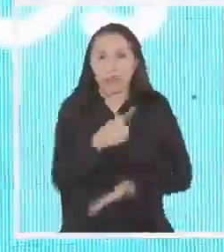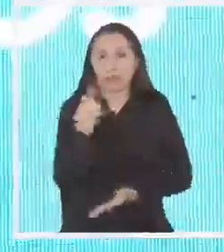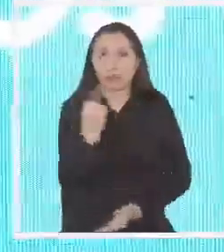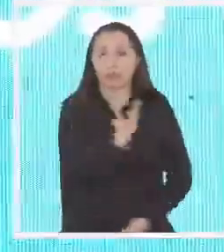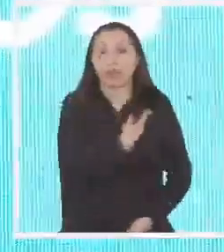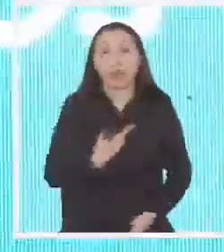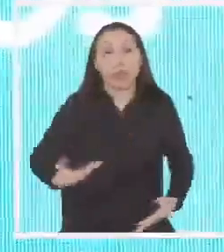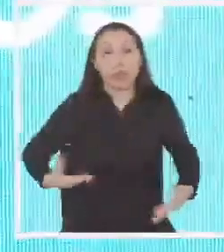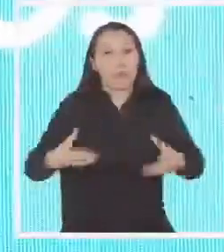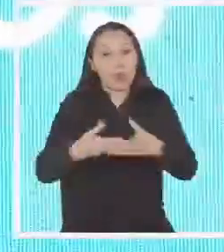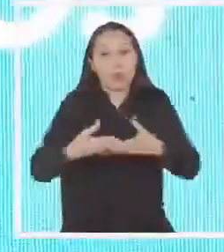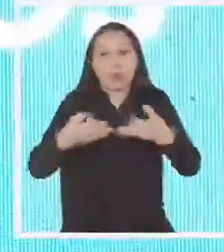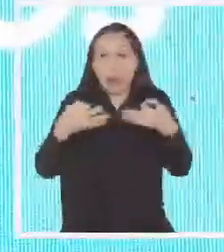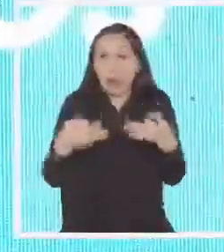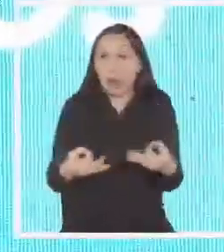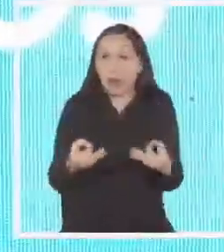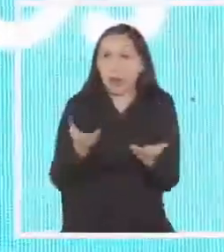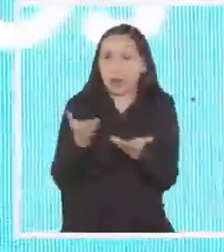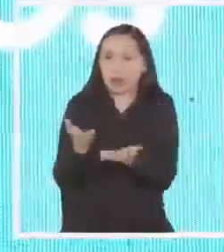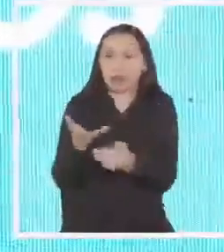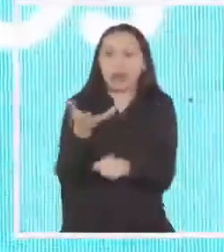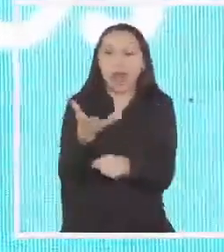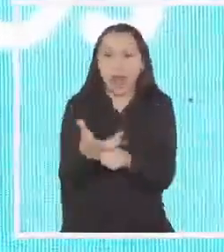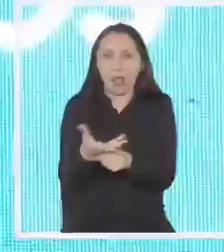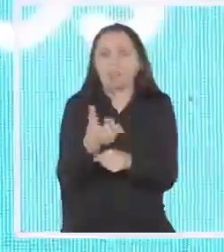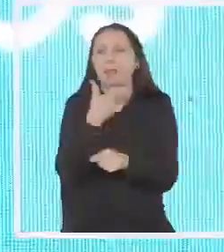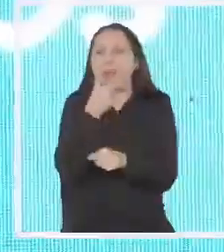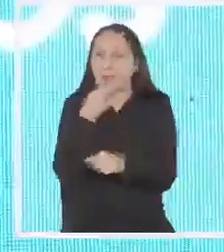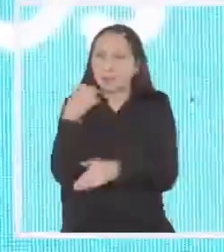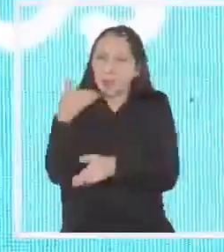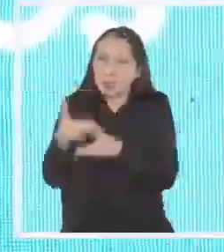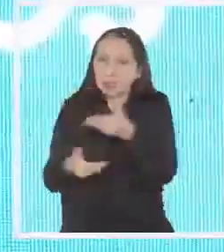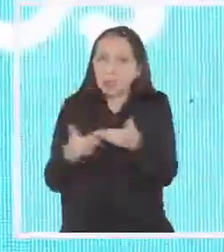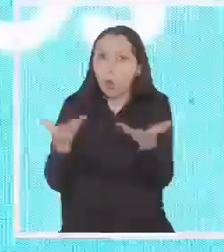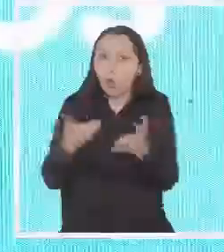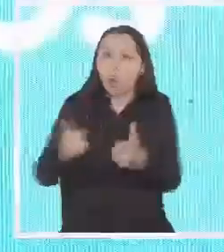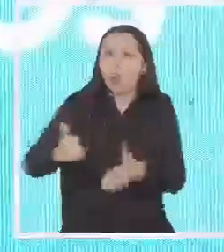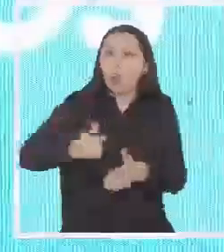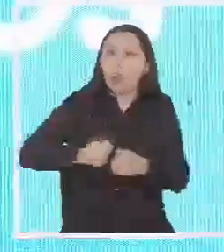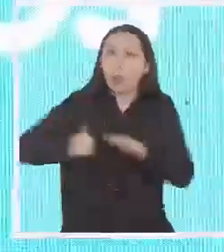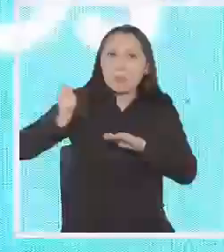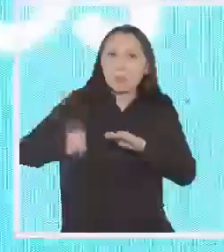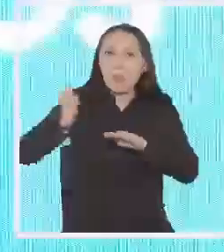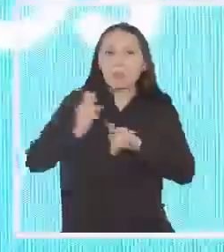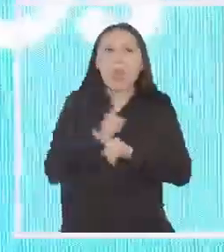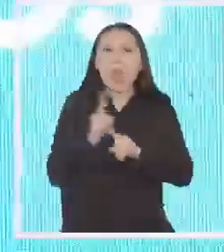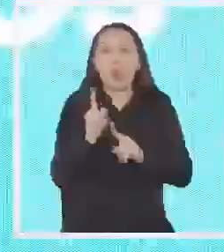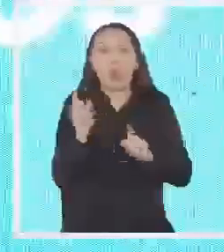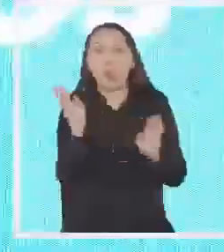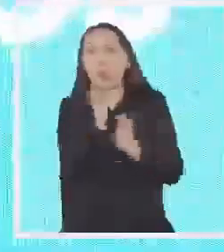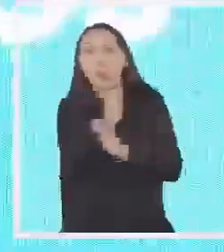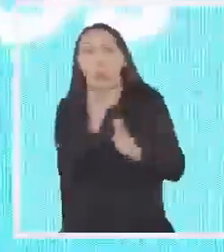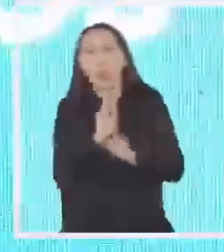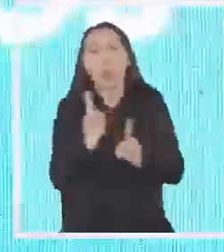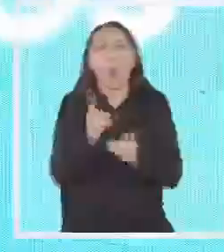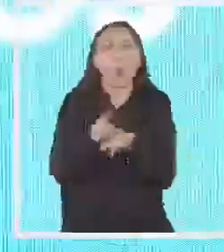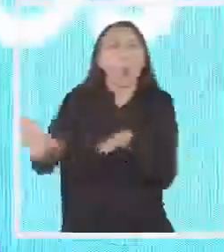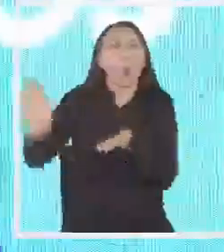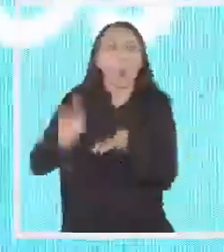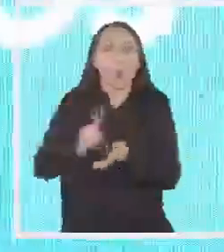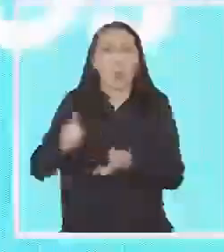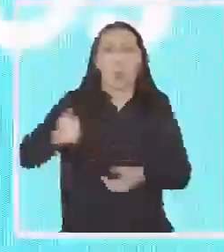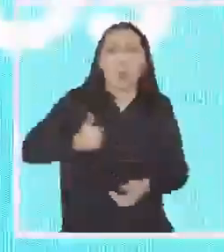debemos garantizar es que existan las facilidades para cumplir ese fallo, pero no para evadir el cumplimiento del fallo. Y